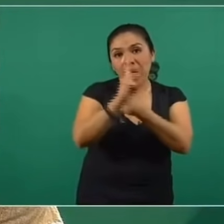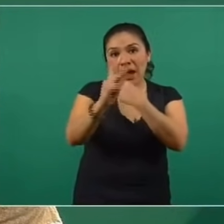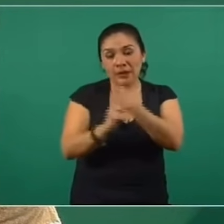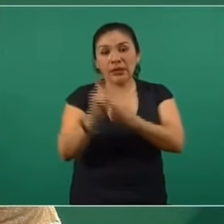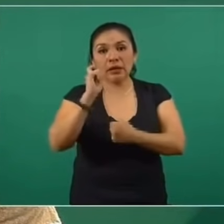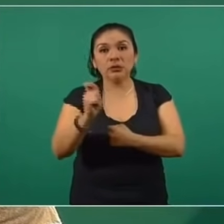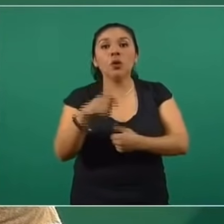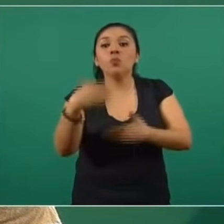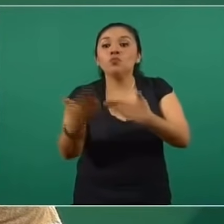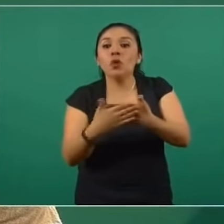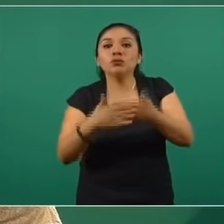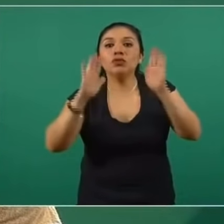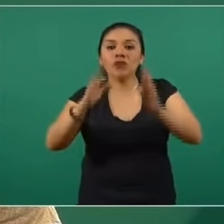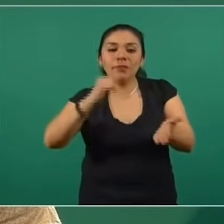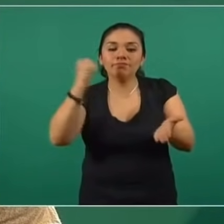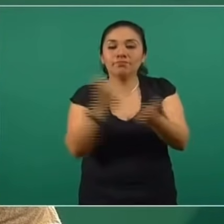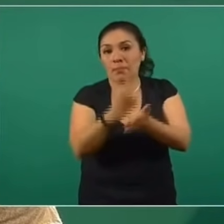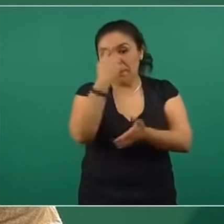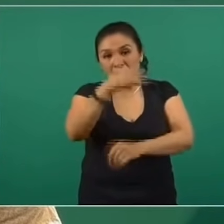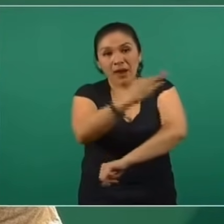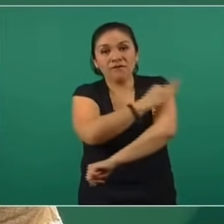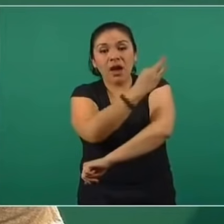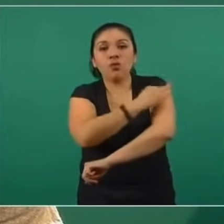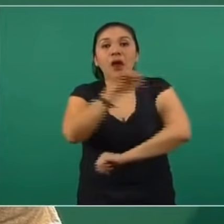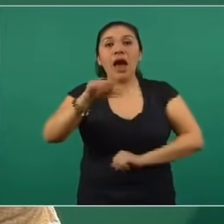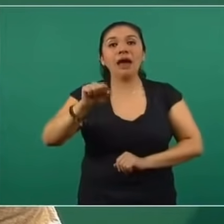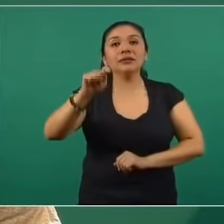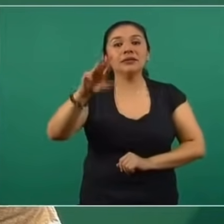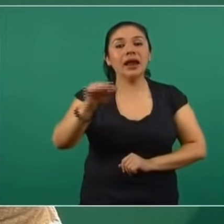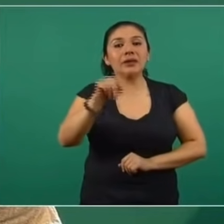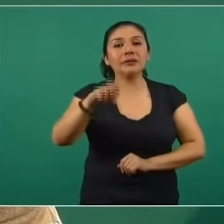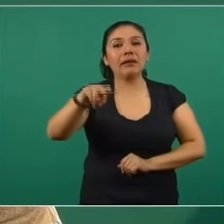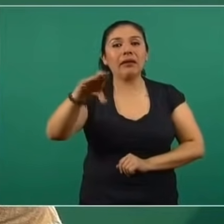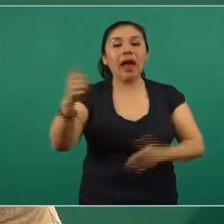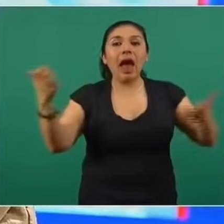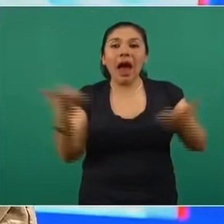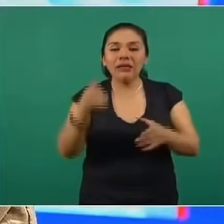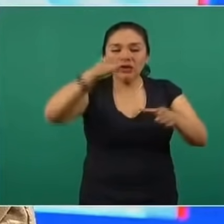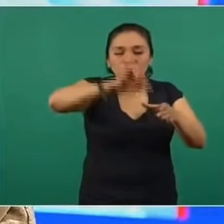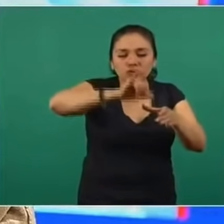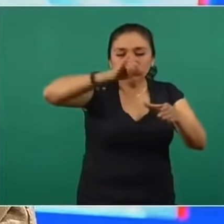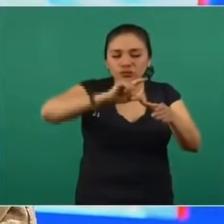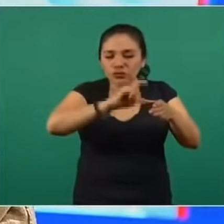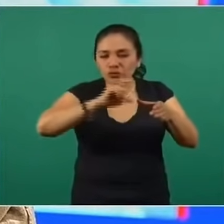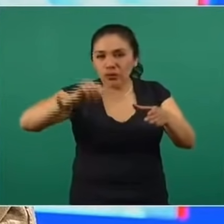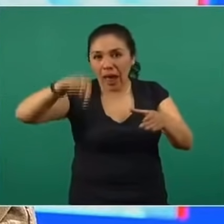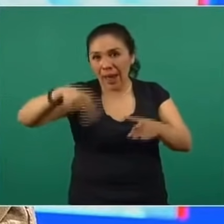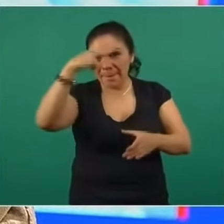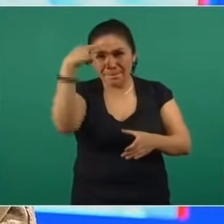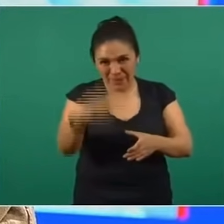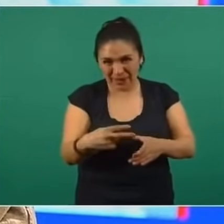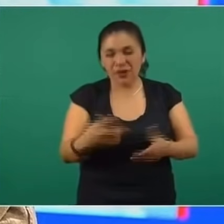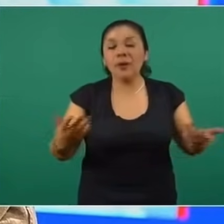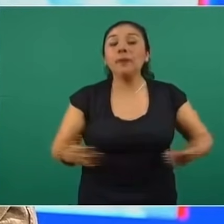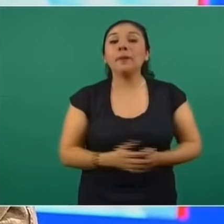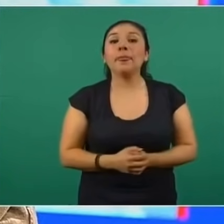es la próxima liberación de las vacunas AstraZeneca que se envasan aquí en México. Ya habíamos comentado